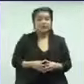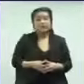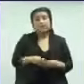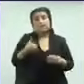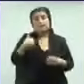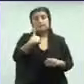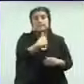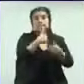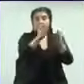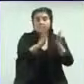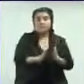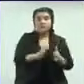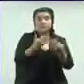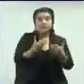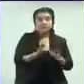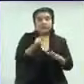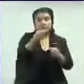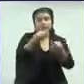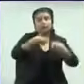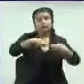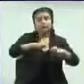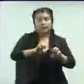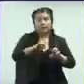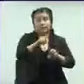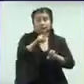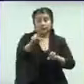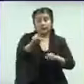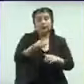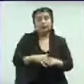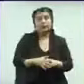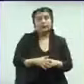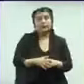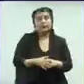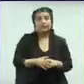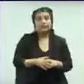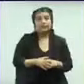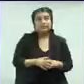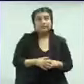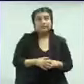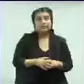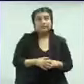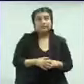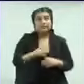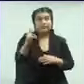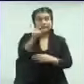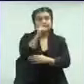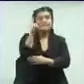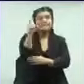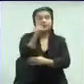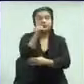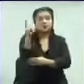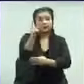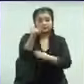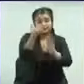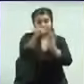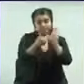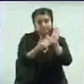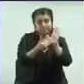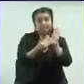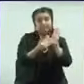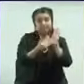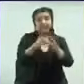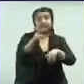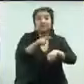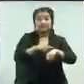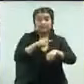Ministro, se le ha reservado un espacio prime por la importancia y la relevancia y la vigencia